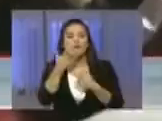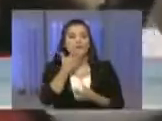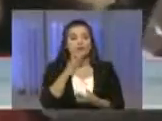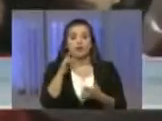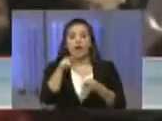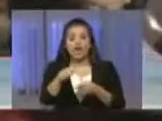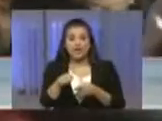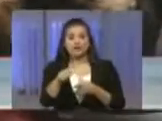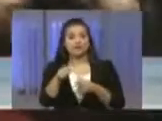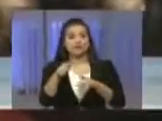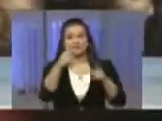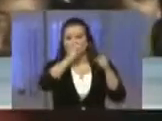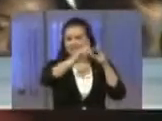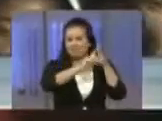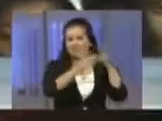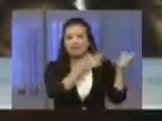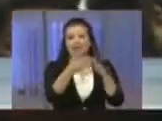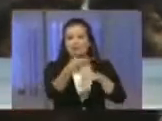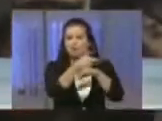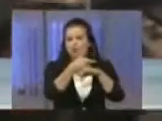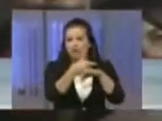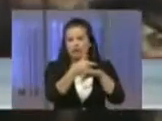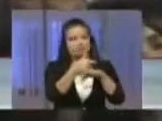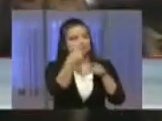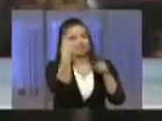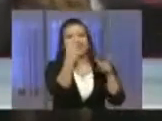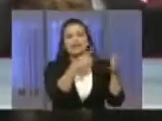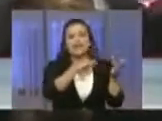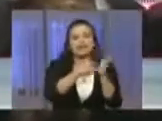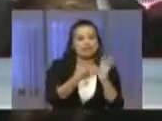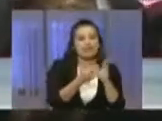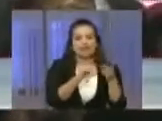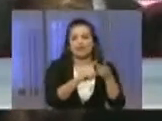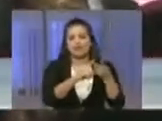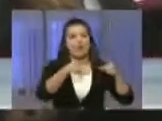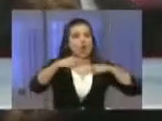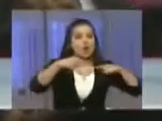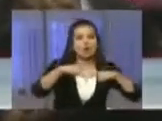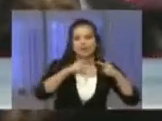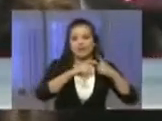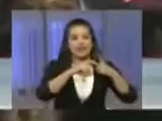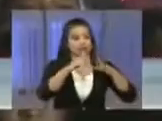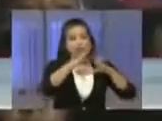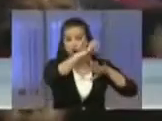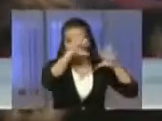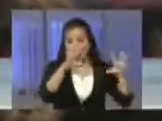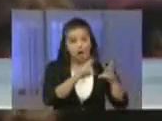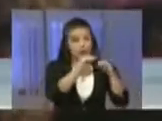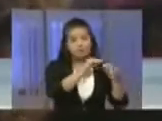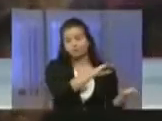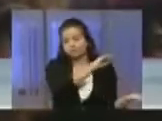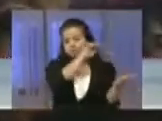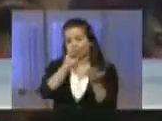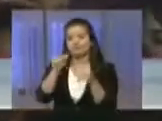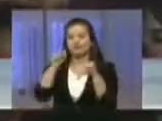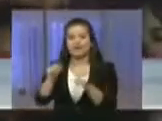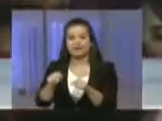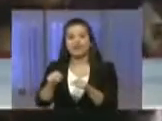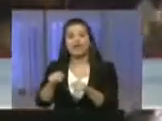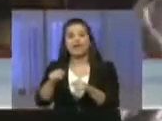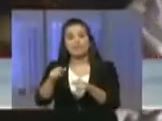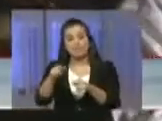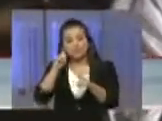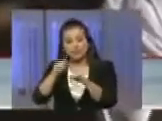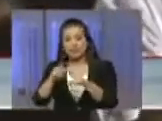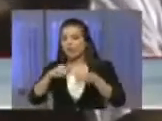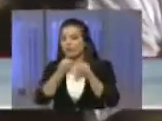donde todas las tácticas donde toda la estrategia se concentre con el esfuerzo de todos para enfrentar al enemigo